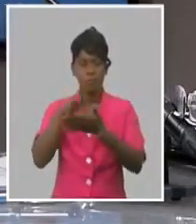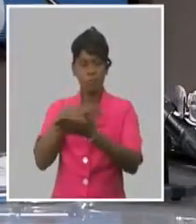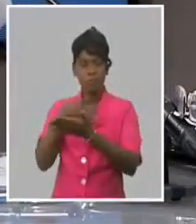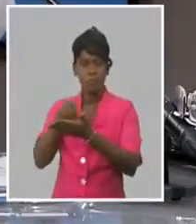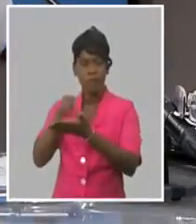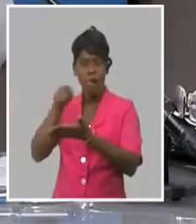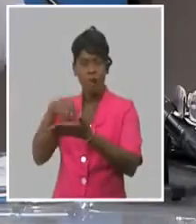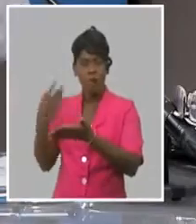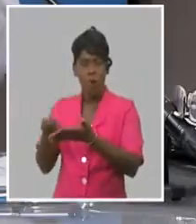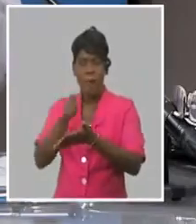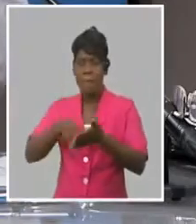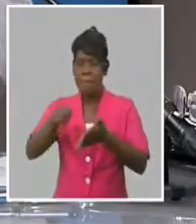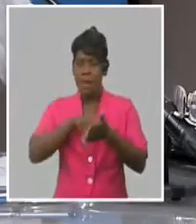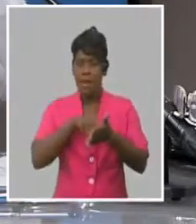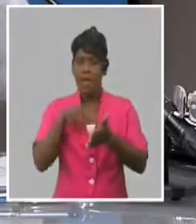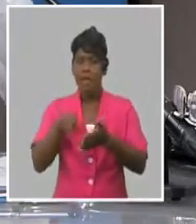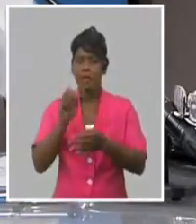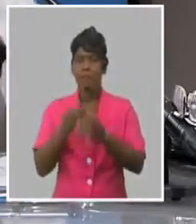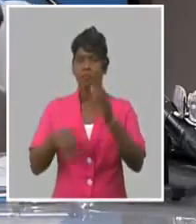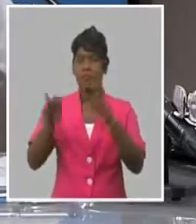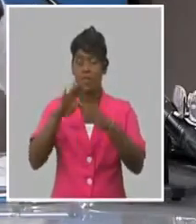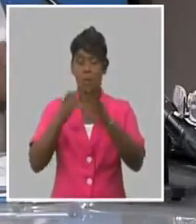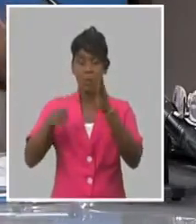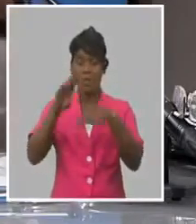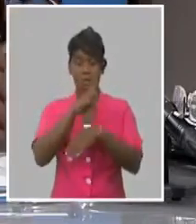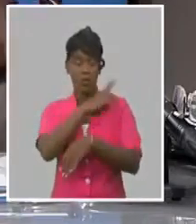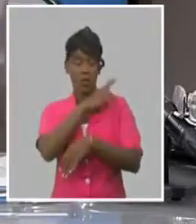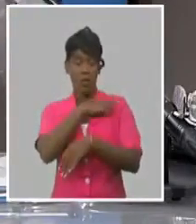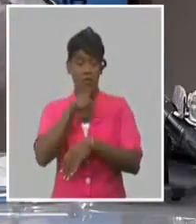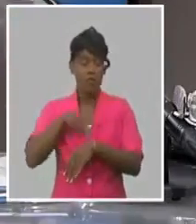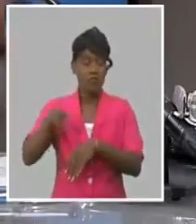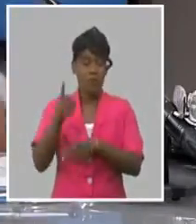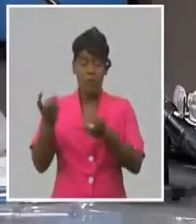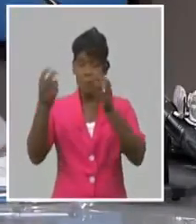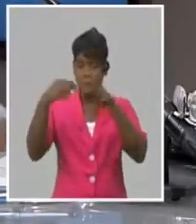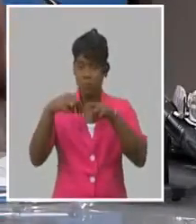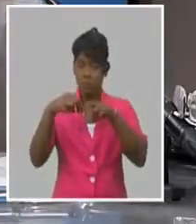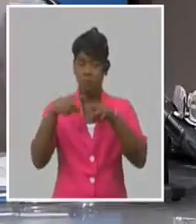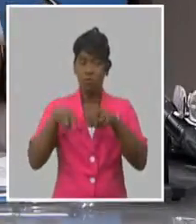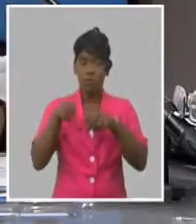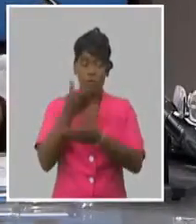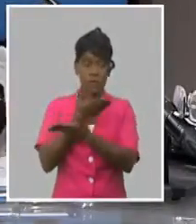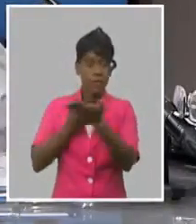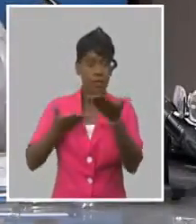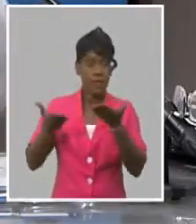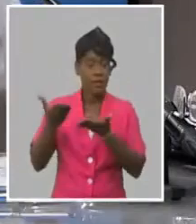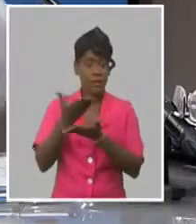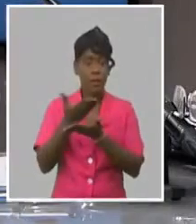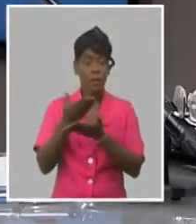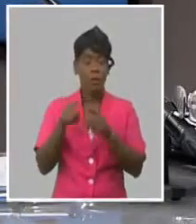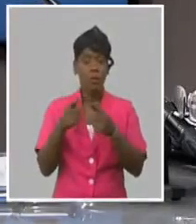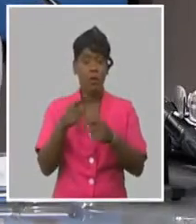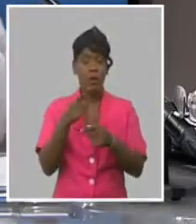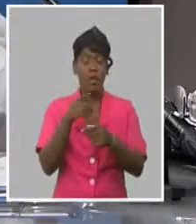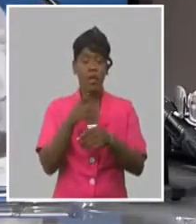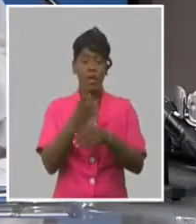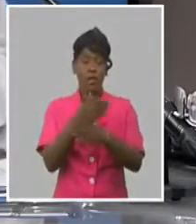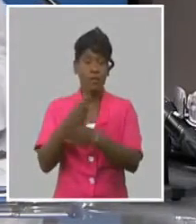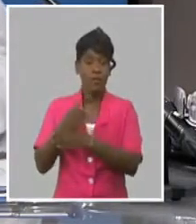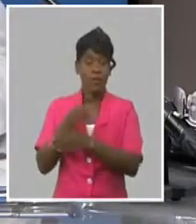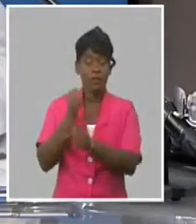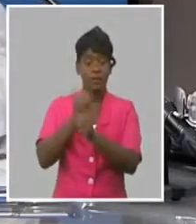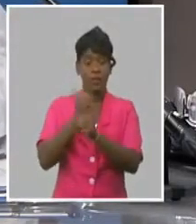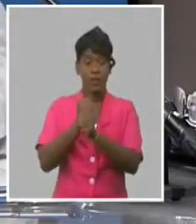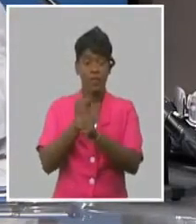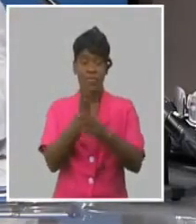tenemos ministro, viceministro, primero, viceministro, directores generales, directores. Y mientras tú tengas toda esa nomenclatura, y lo otro es que no